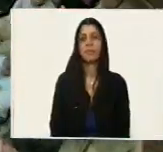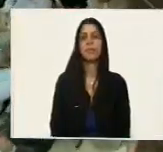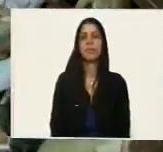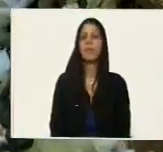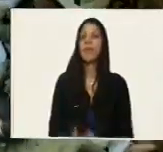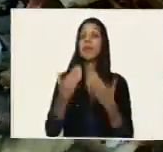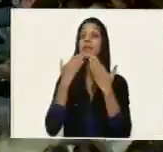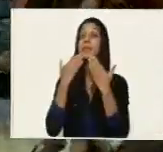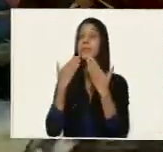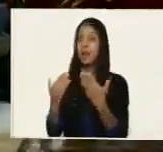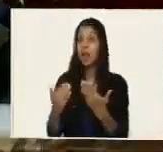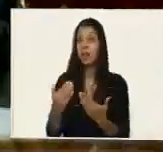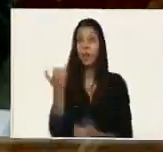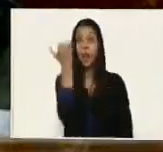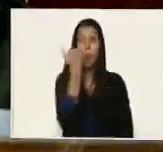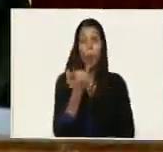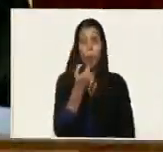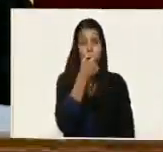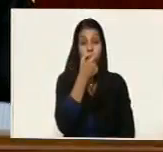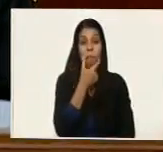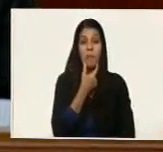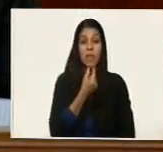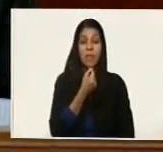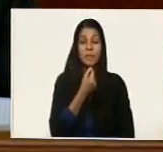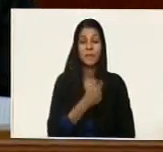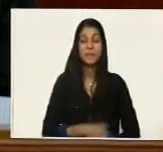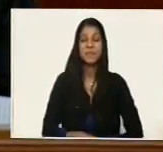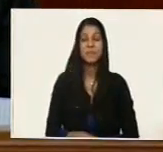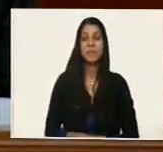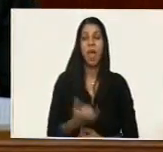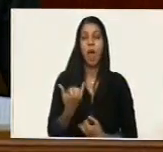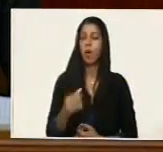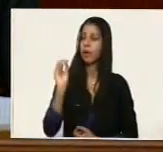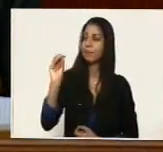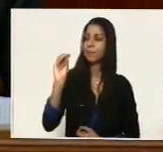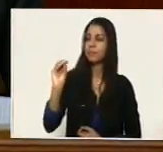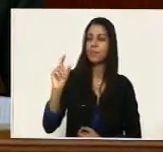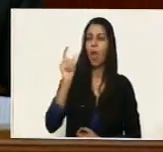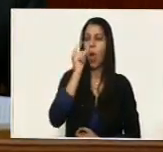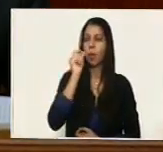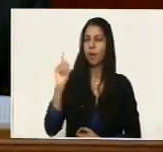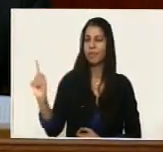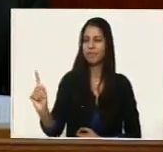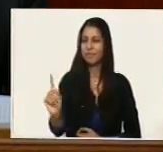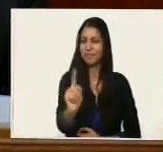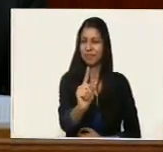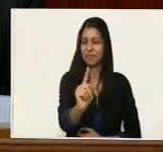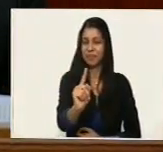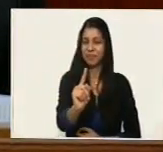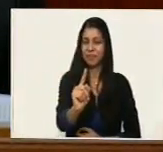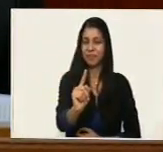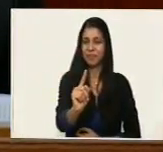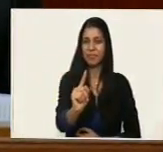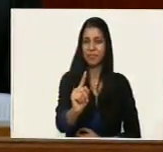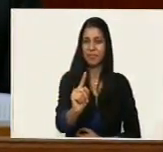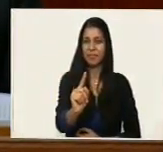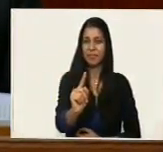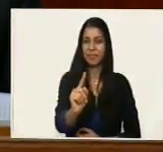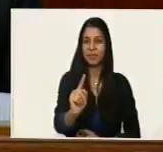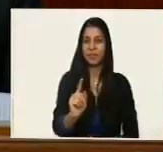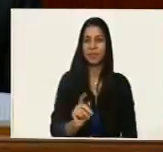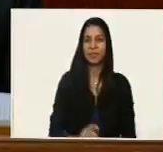Gracias, Néstor Francis. Tiene la palabra Earle Herrera, del Tigre.